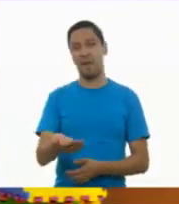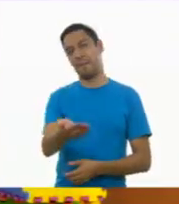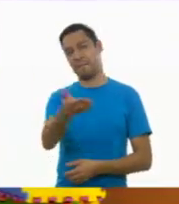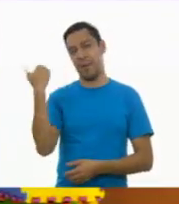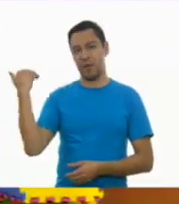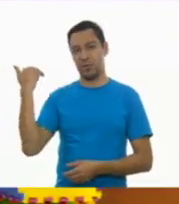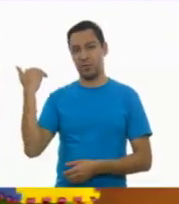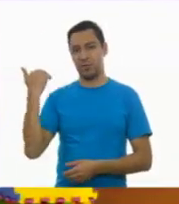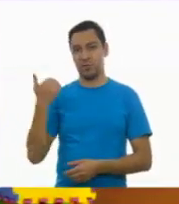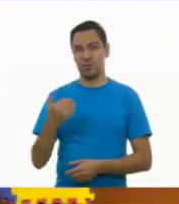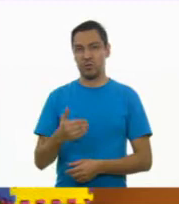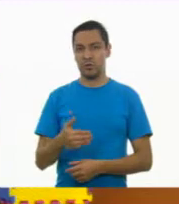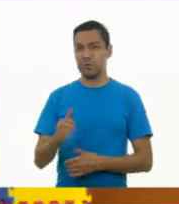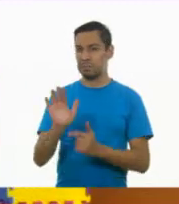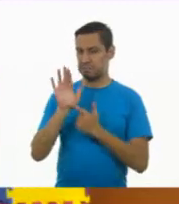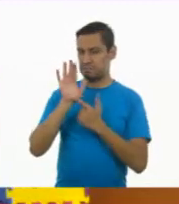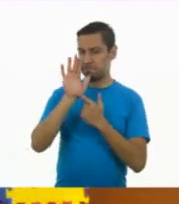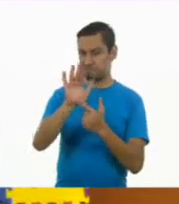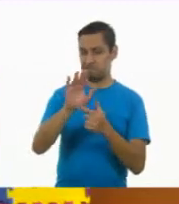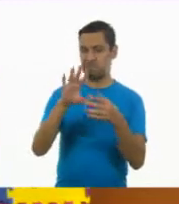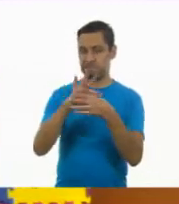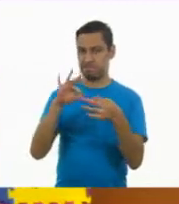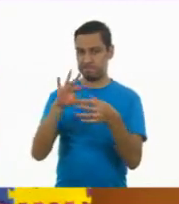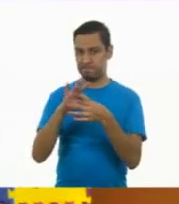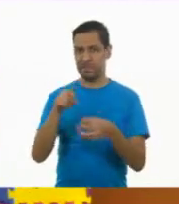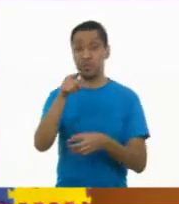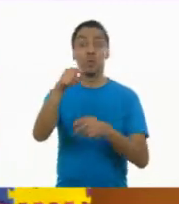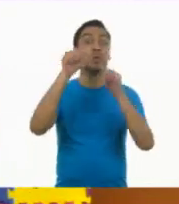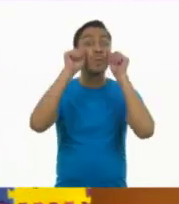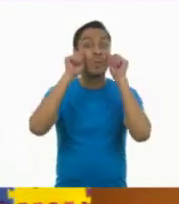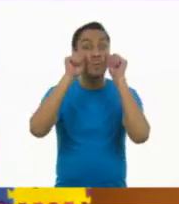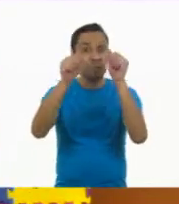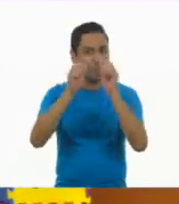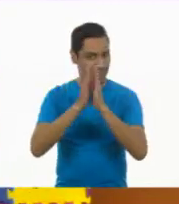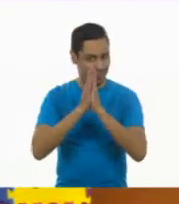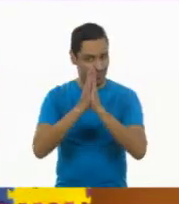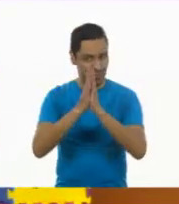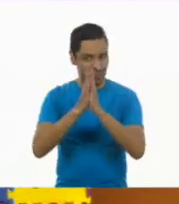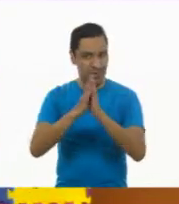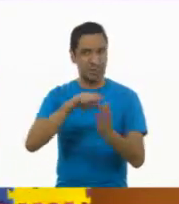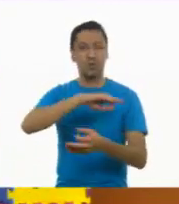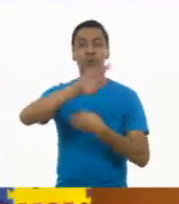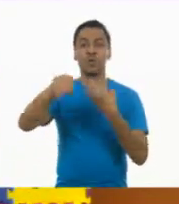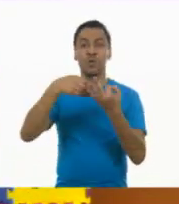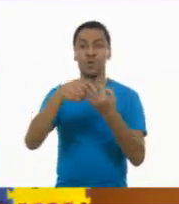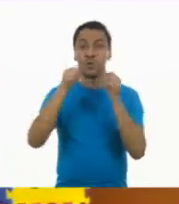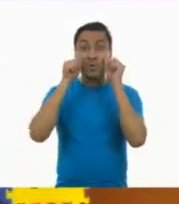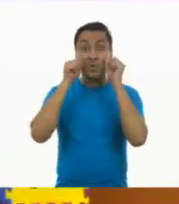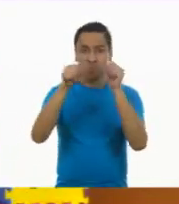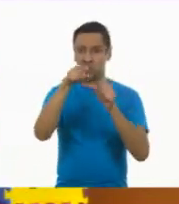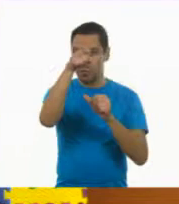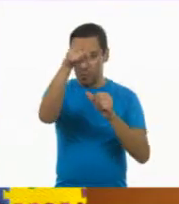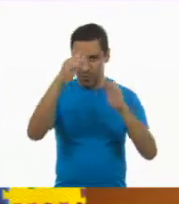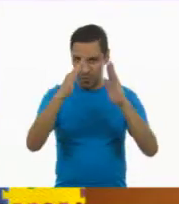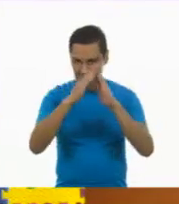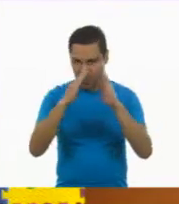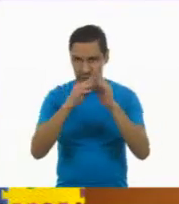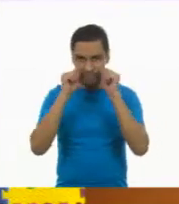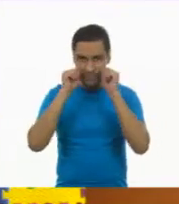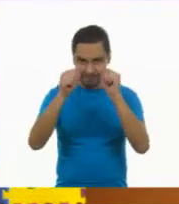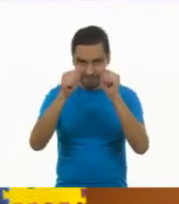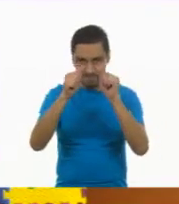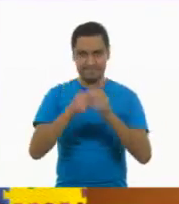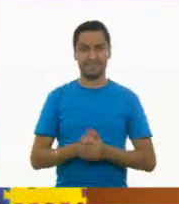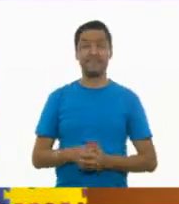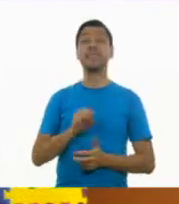a analizar la siguiente situación. Pongan mucha atención, todas y todos aquí y en su casita.